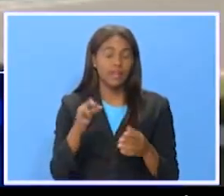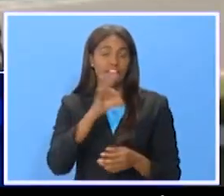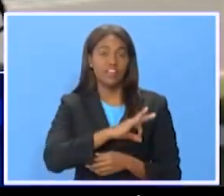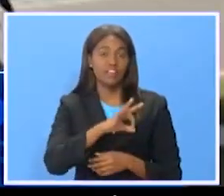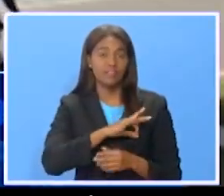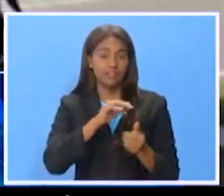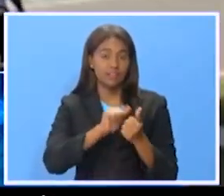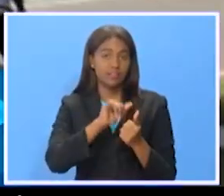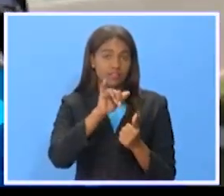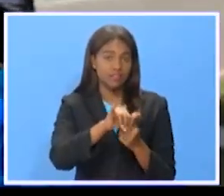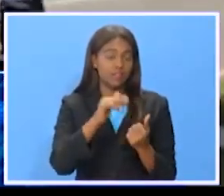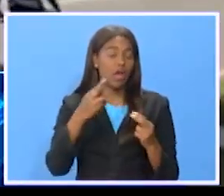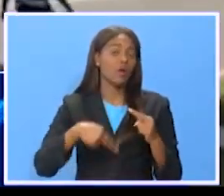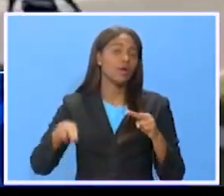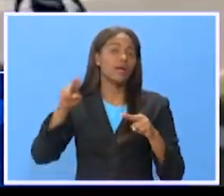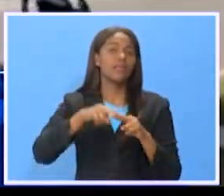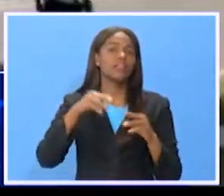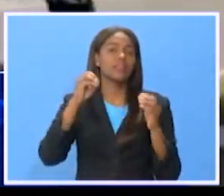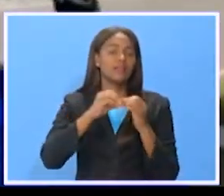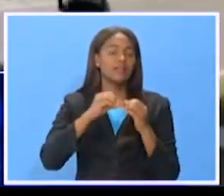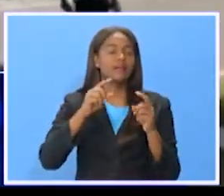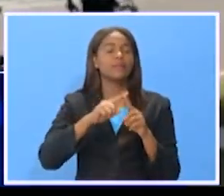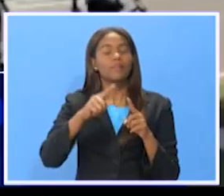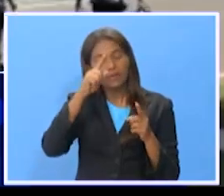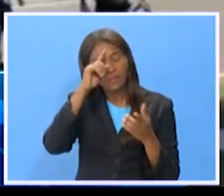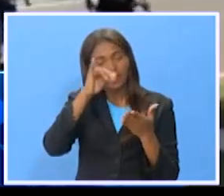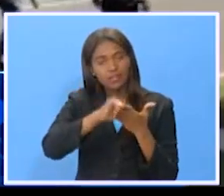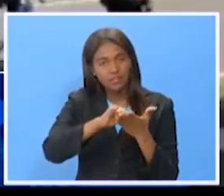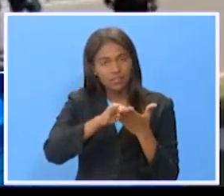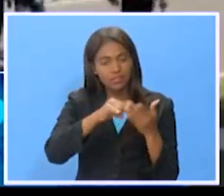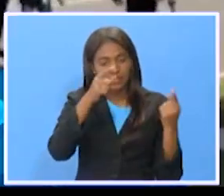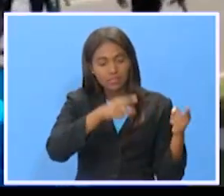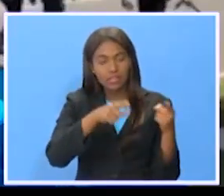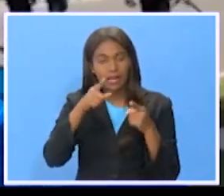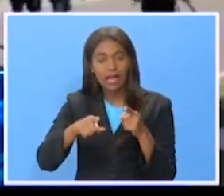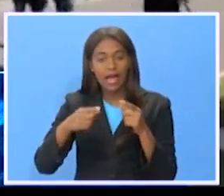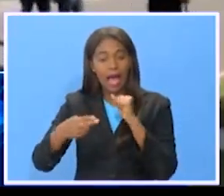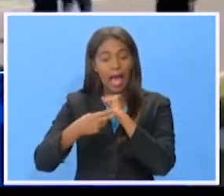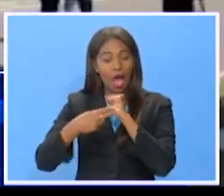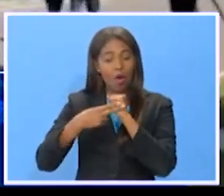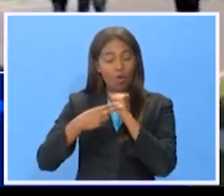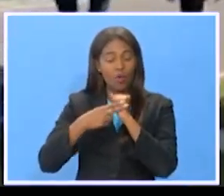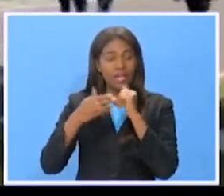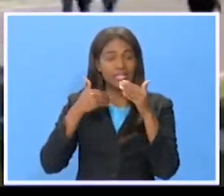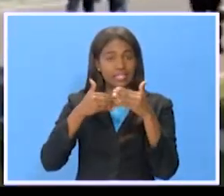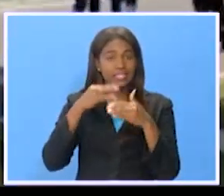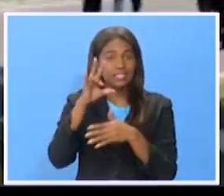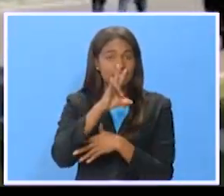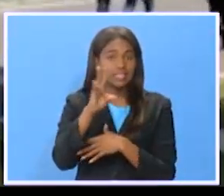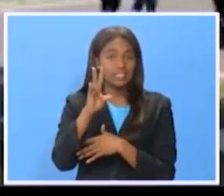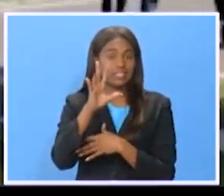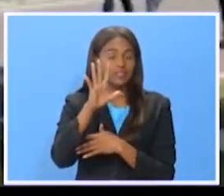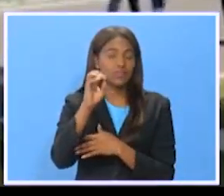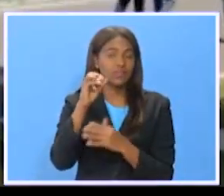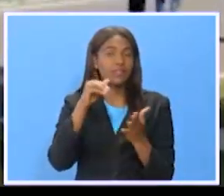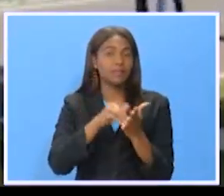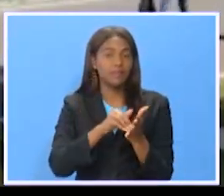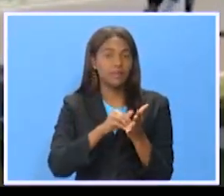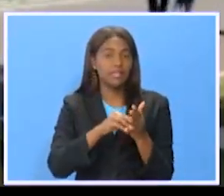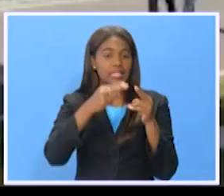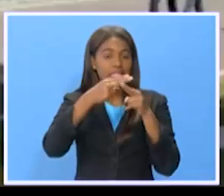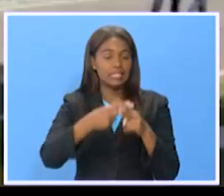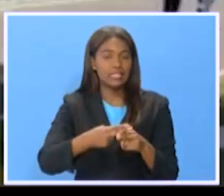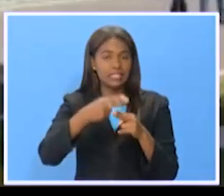al medio ambiente aumentan, pues entre las tres plantas ahorran anualmente cerca de 750 mil toneladas